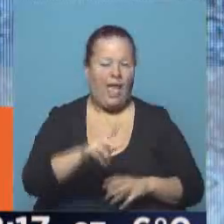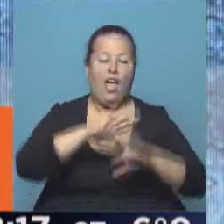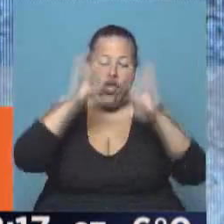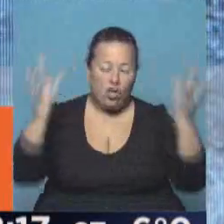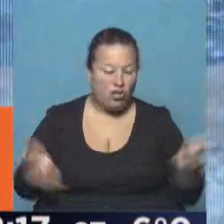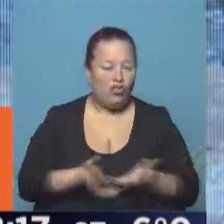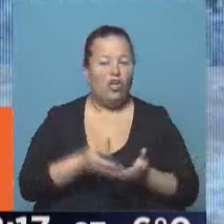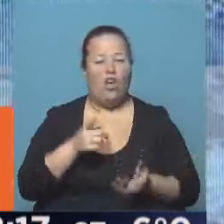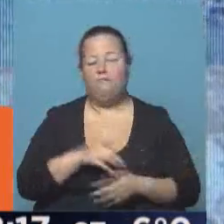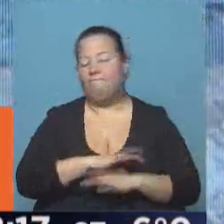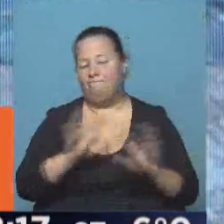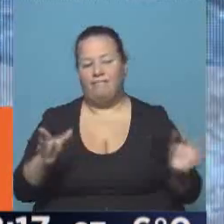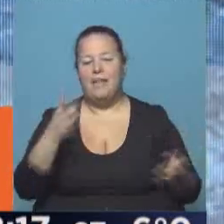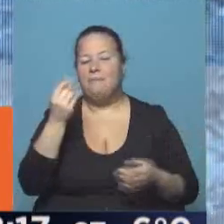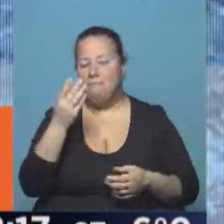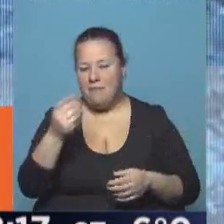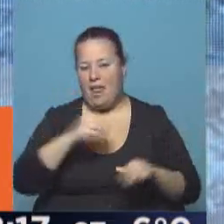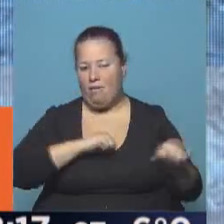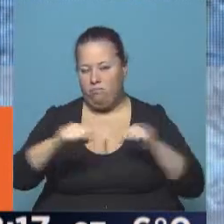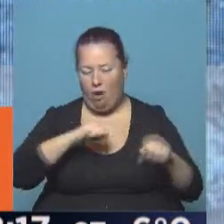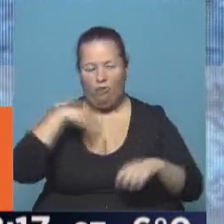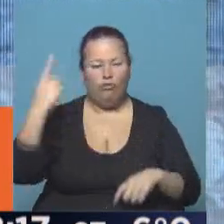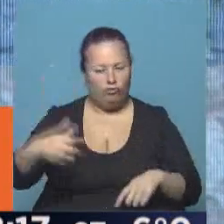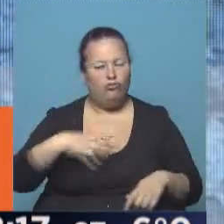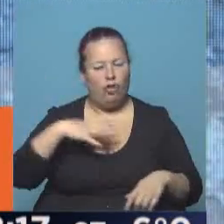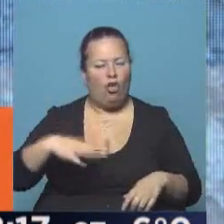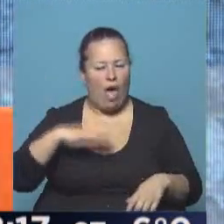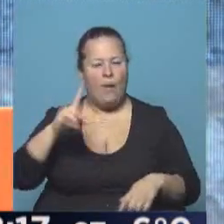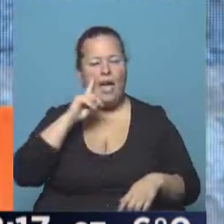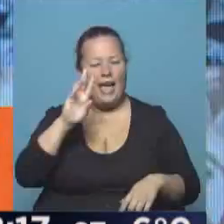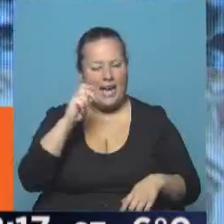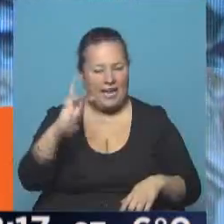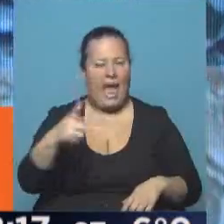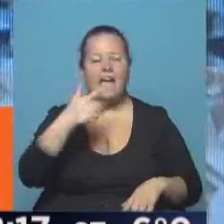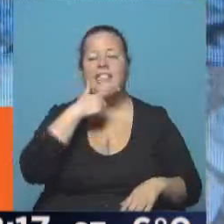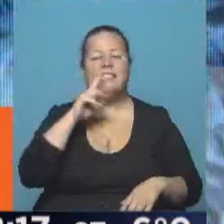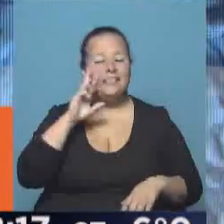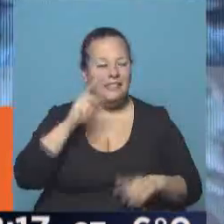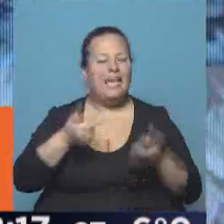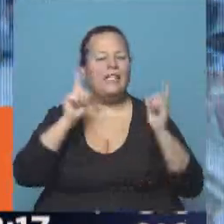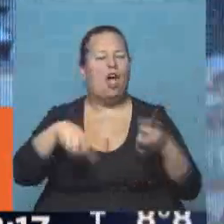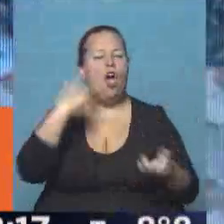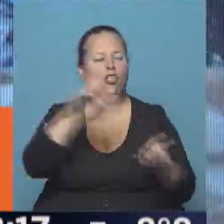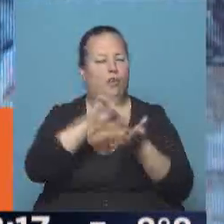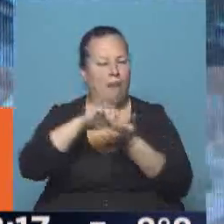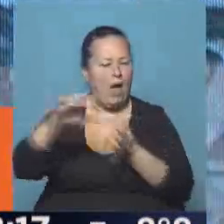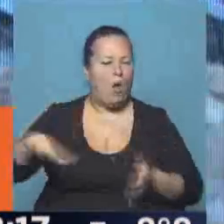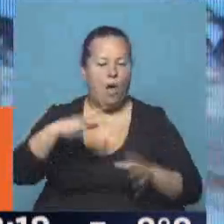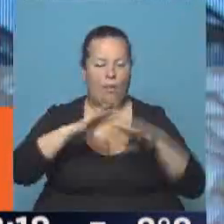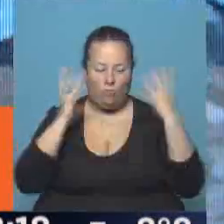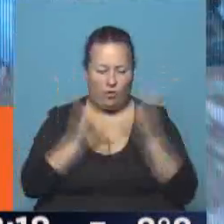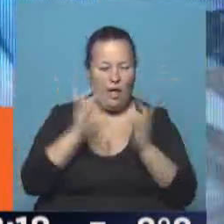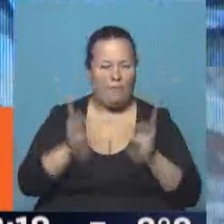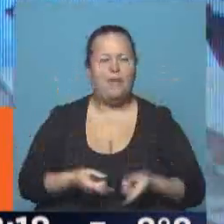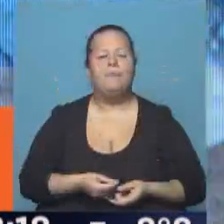esto, nada, el terror que han sembrado y que siguen sembrando en Irak, en Siria, pero también en otros países y en otras zonas del mundo, ¿no? ¿Qué